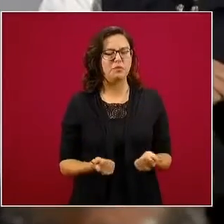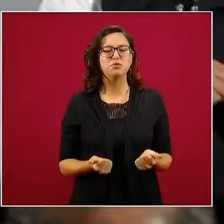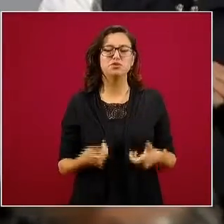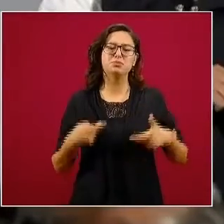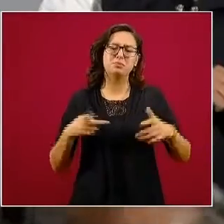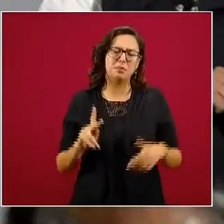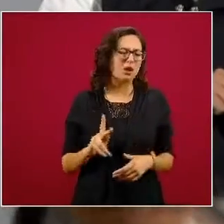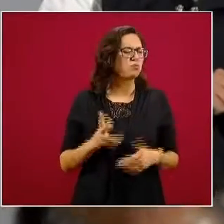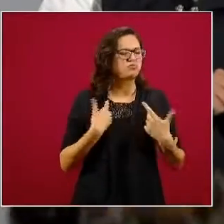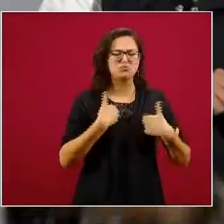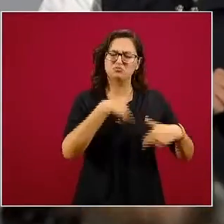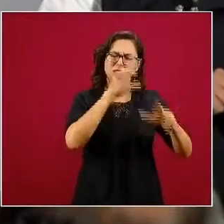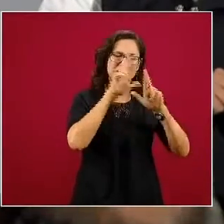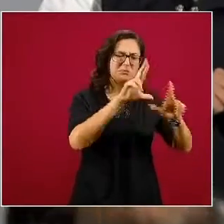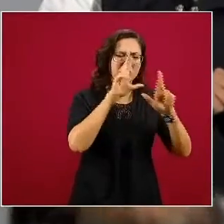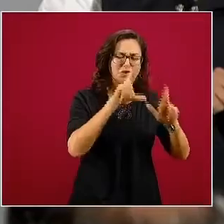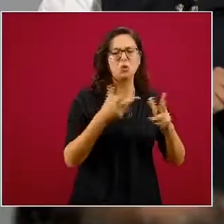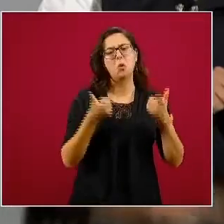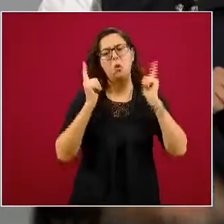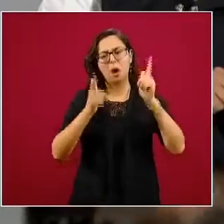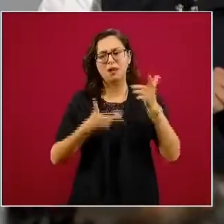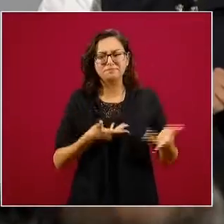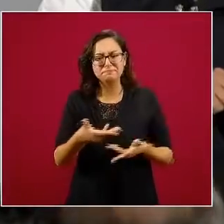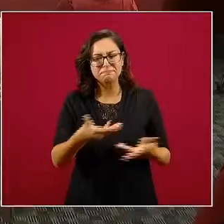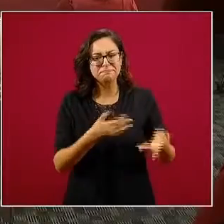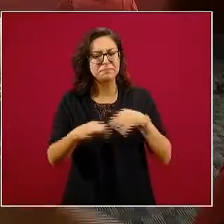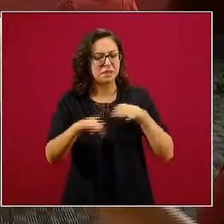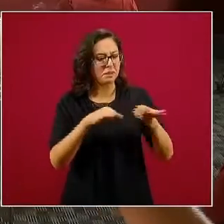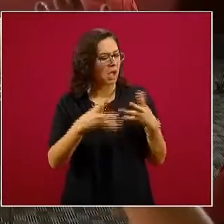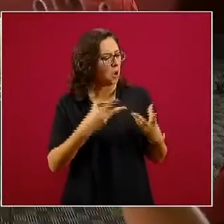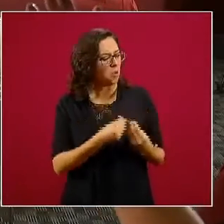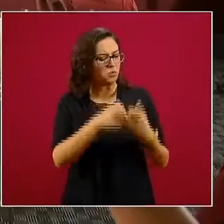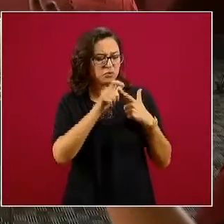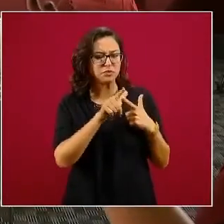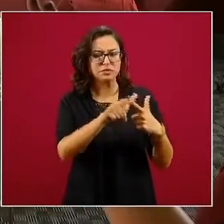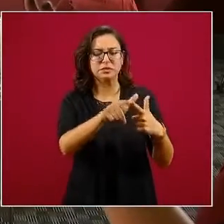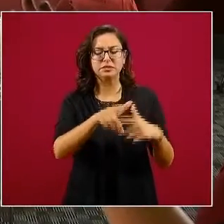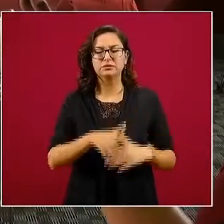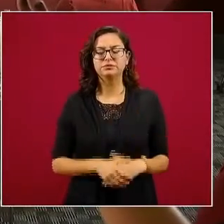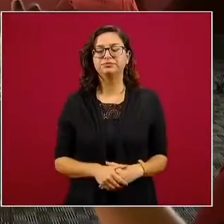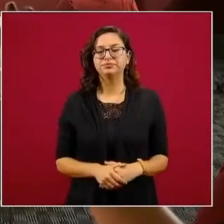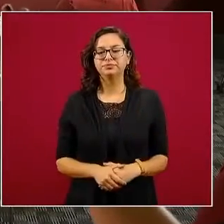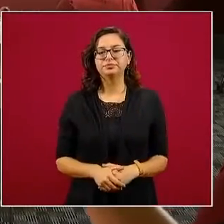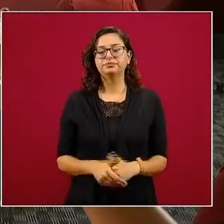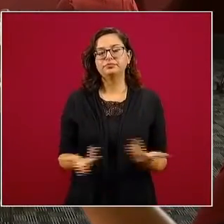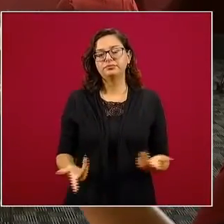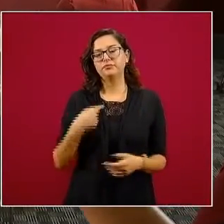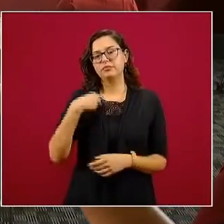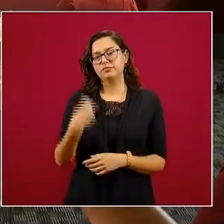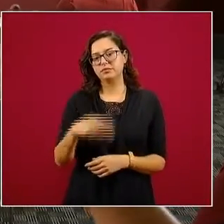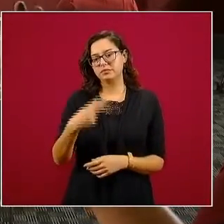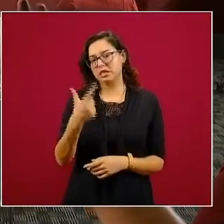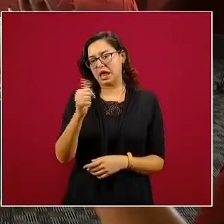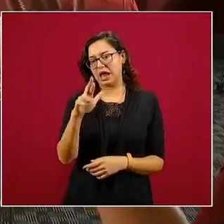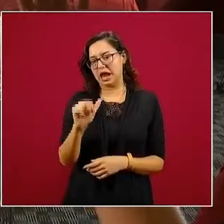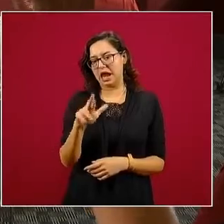yo creo que toda la humanidad, todas las personas que vivimos en el planeta, estamos enfrentando una situación inusual. En